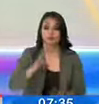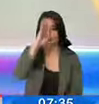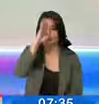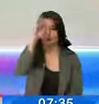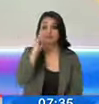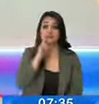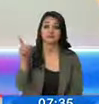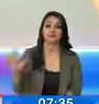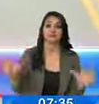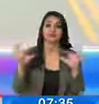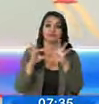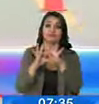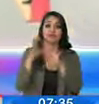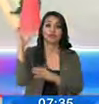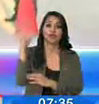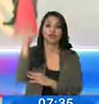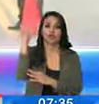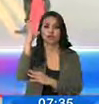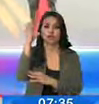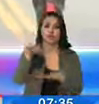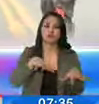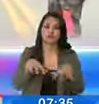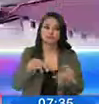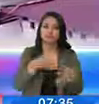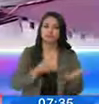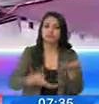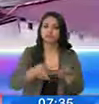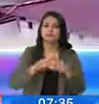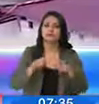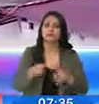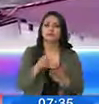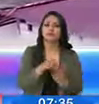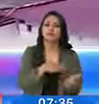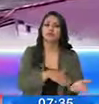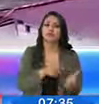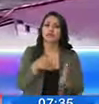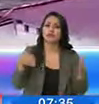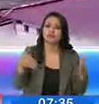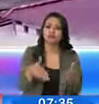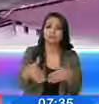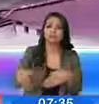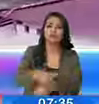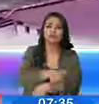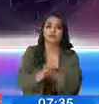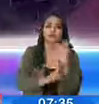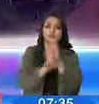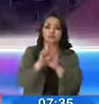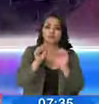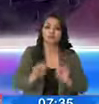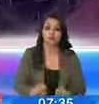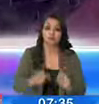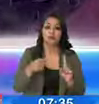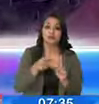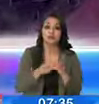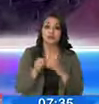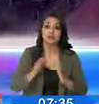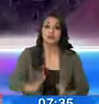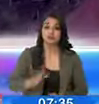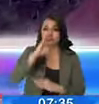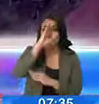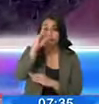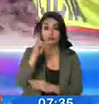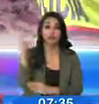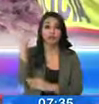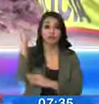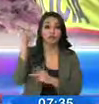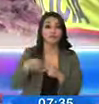país de Colombia se trabajará de manera corresponsable en diferentes proyectos para el desarrollo de la frontera. Según Navas, Colombia desde su territorio ya